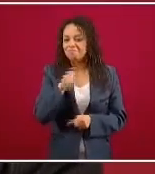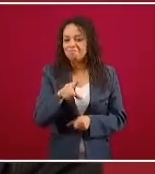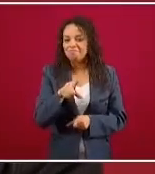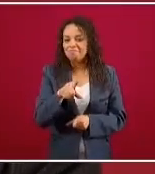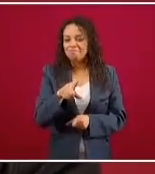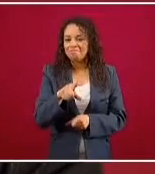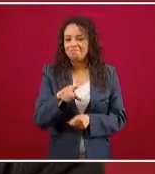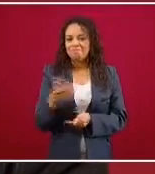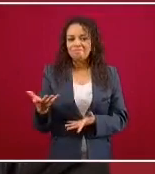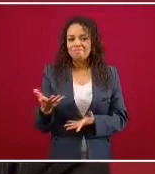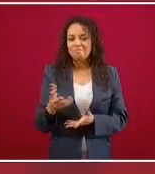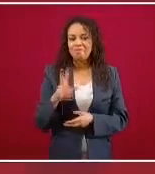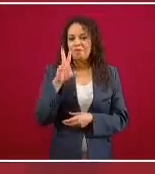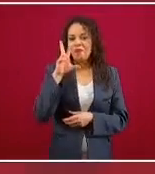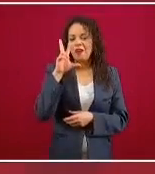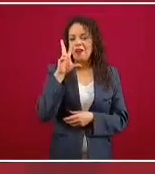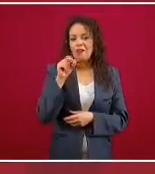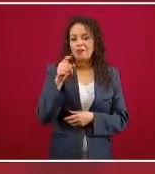nos va a detener.